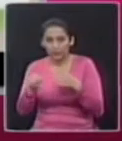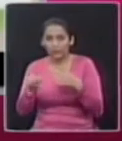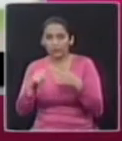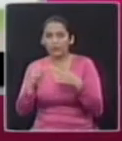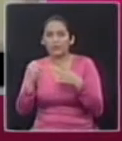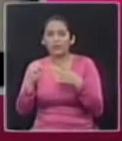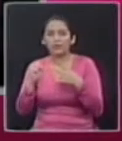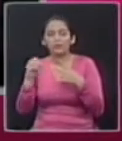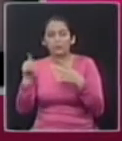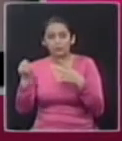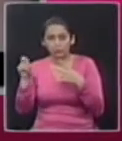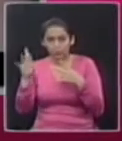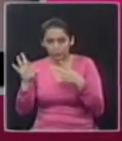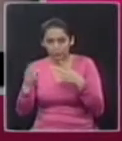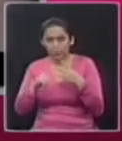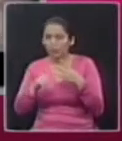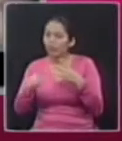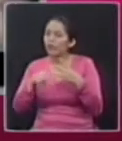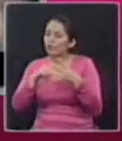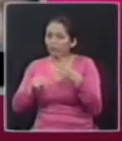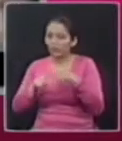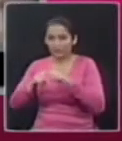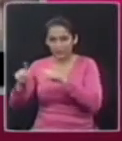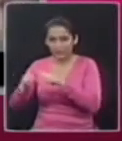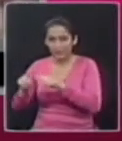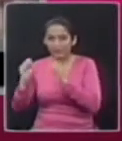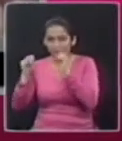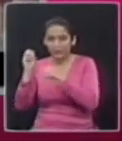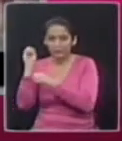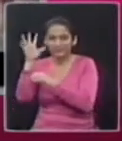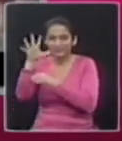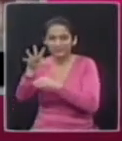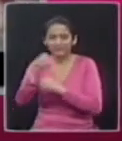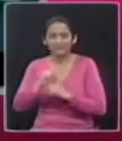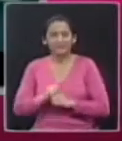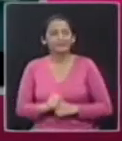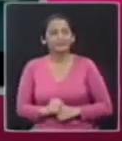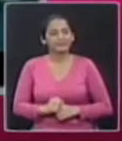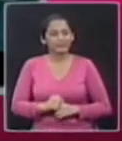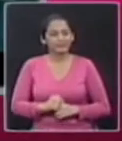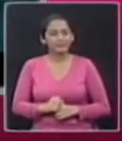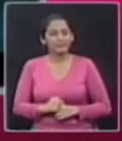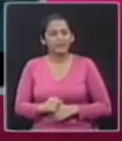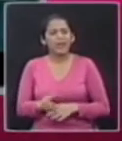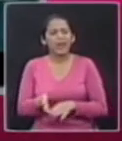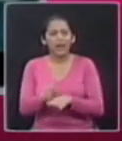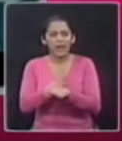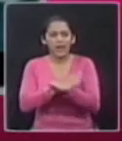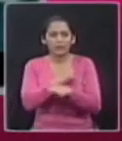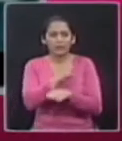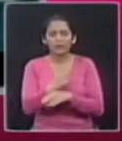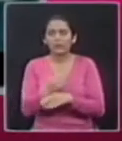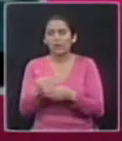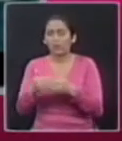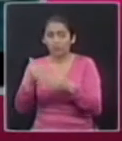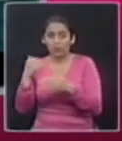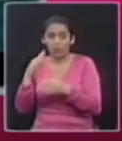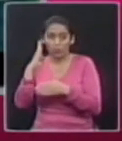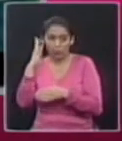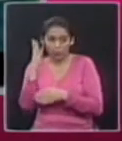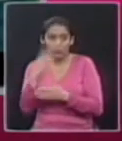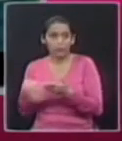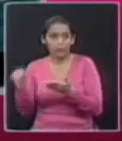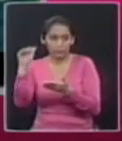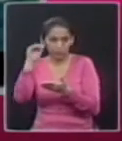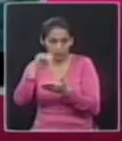Sports y en otros canales que tenemos dentro de la grilla. Camila, ustedes han estado ya durante 4 ediciones en Premios